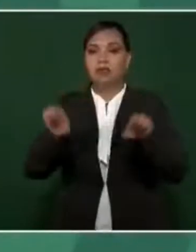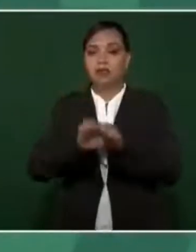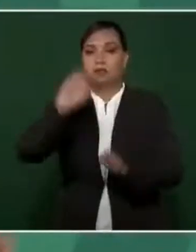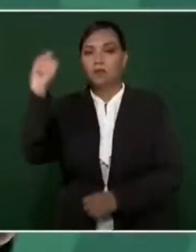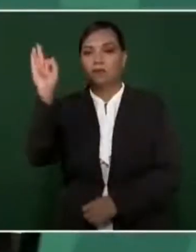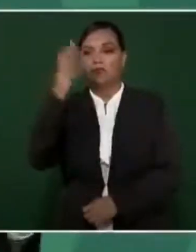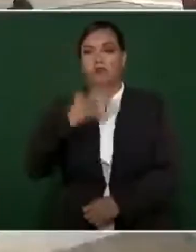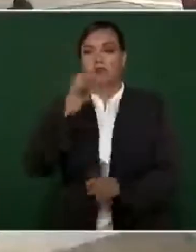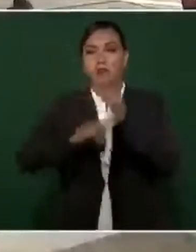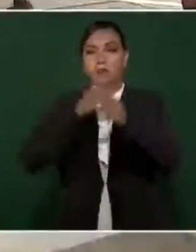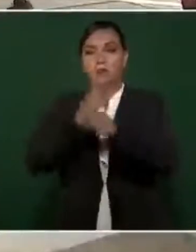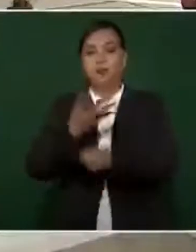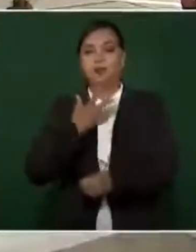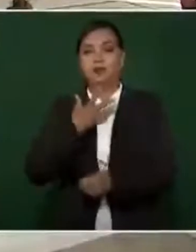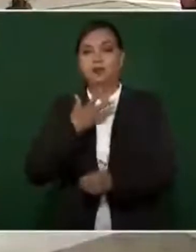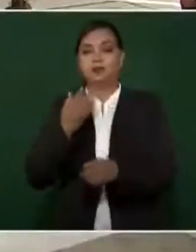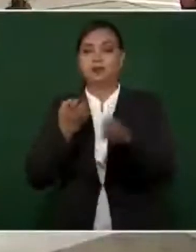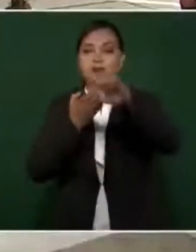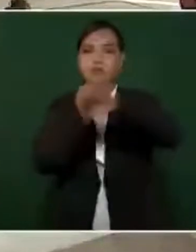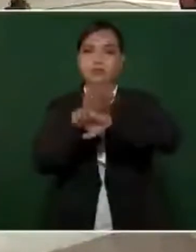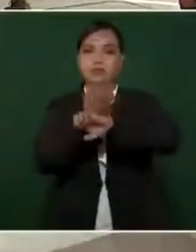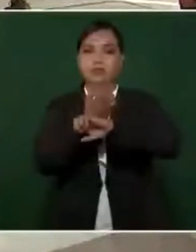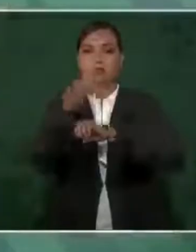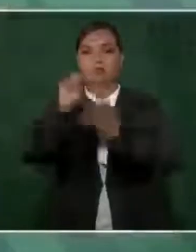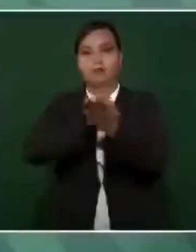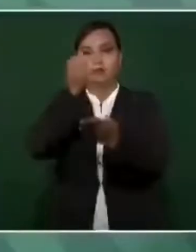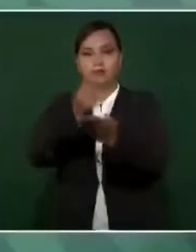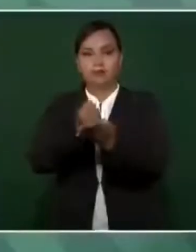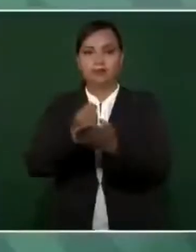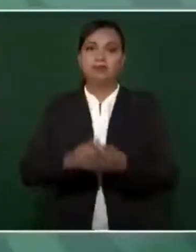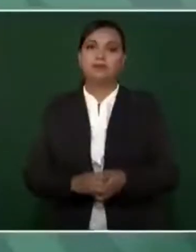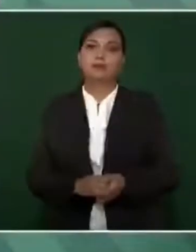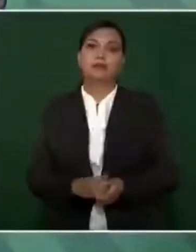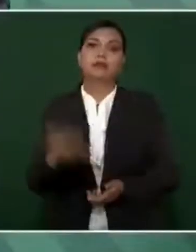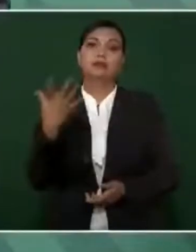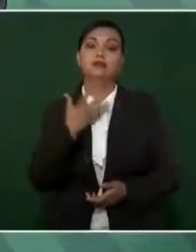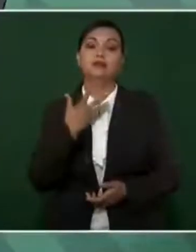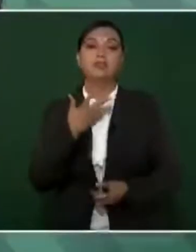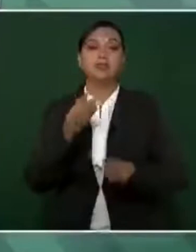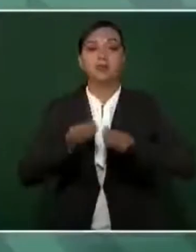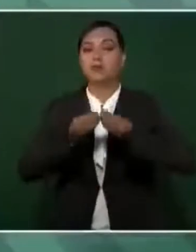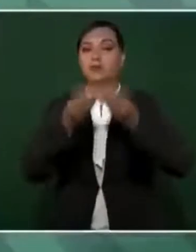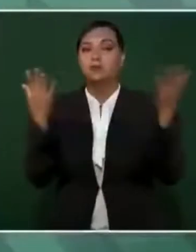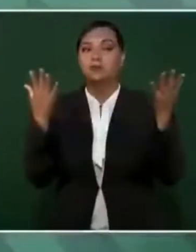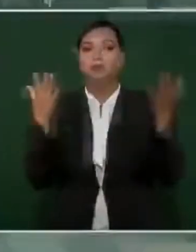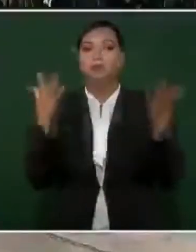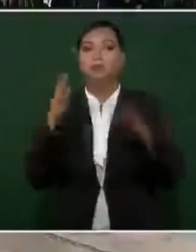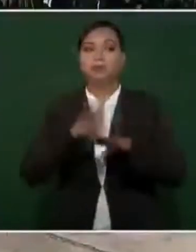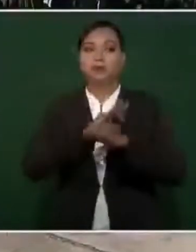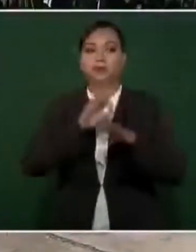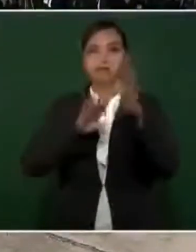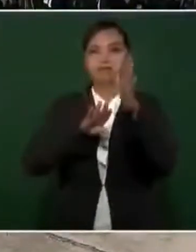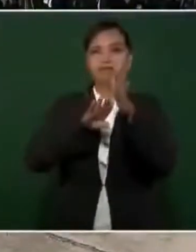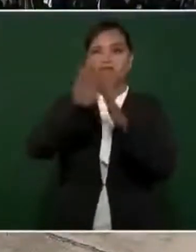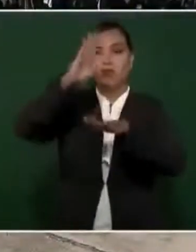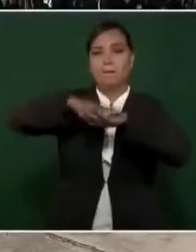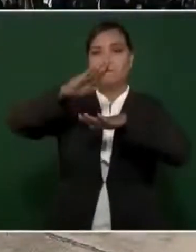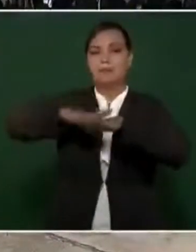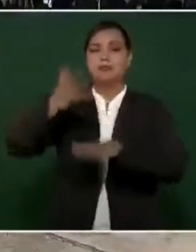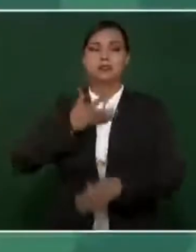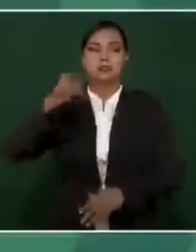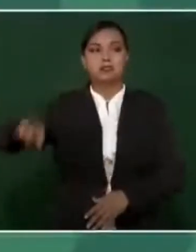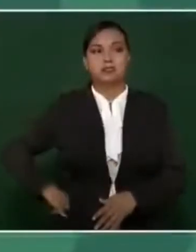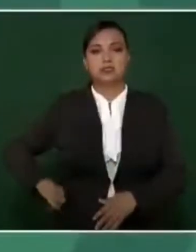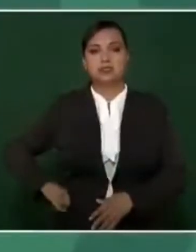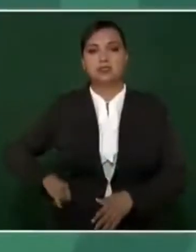gran entidad que es Tamaulipas, que tiene una enorme potencialidad de seguir creciendo y un gran interés de las empresas para poder